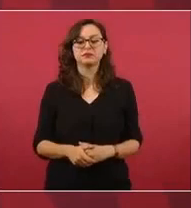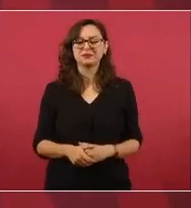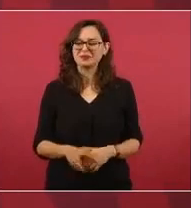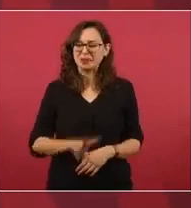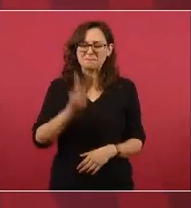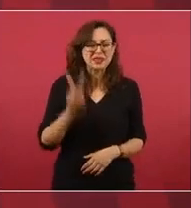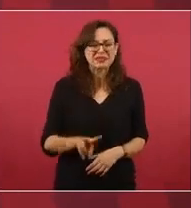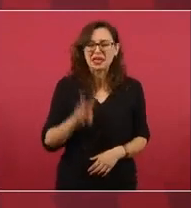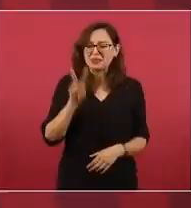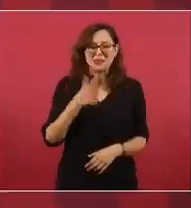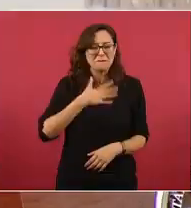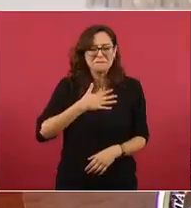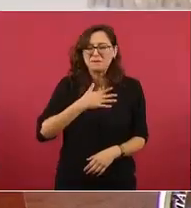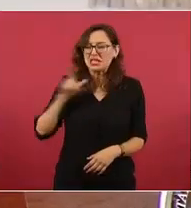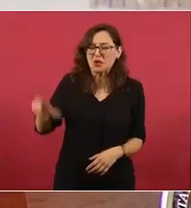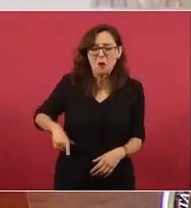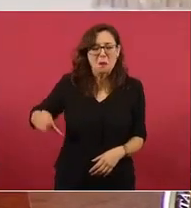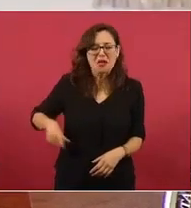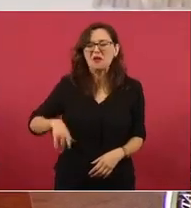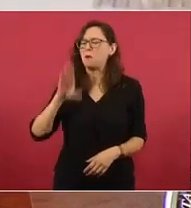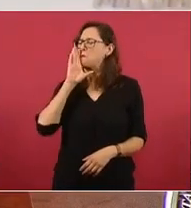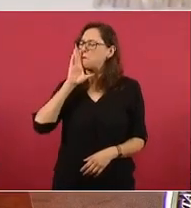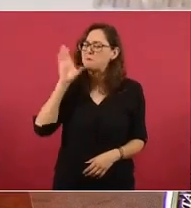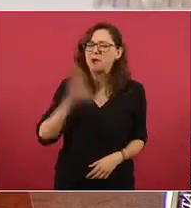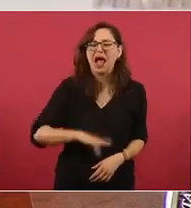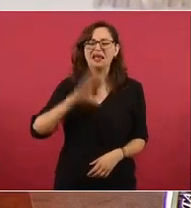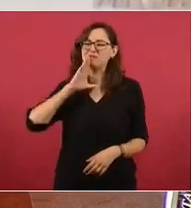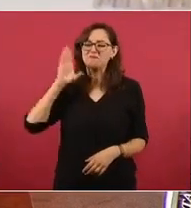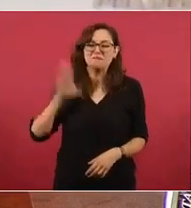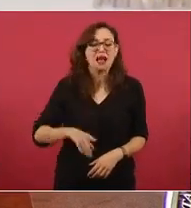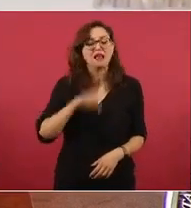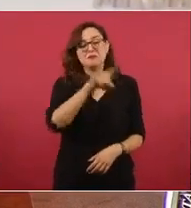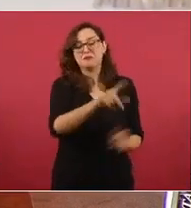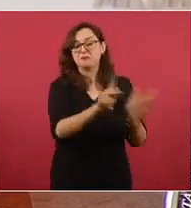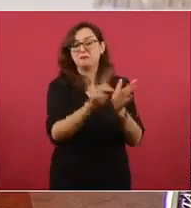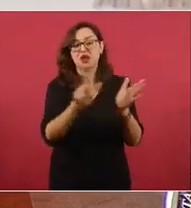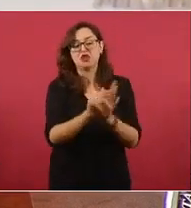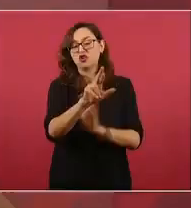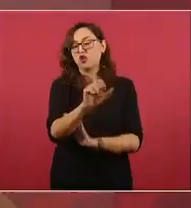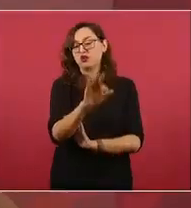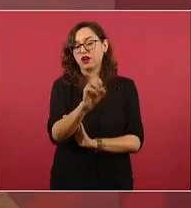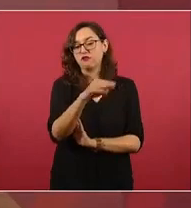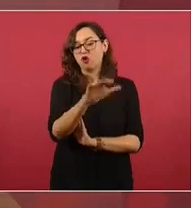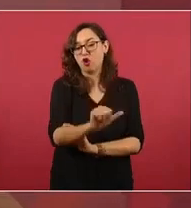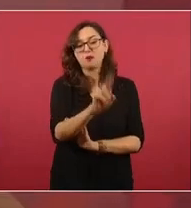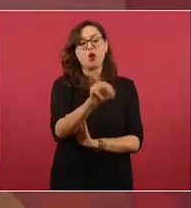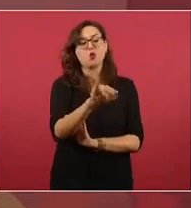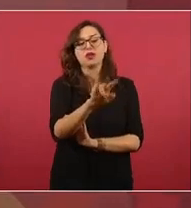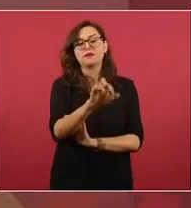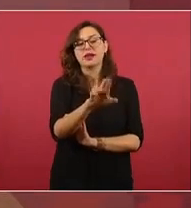Tan mal como lo sostiene a diario el Reforma y el Universal